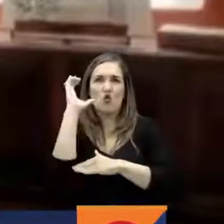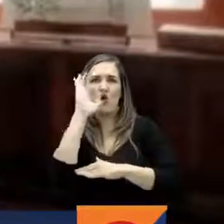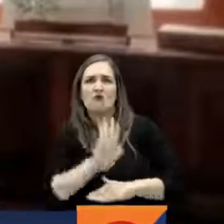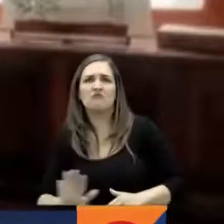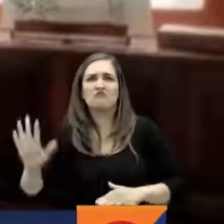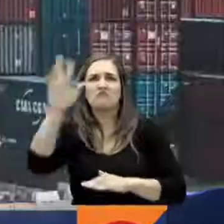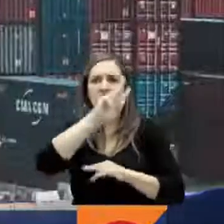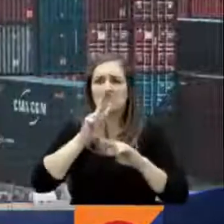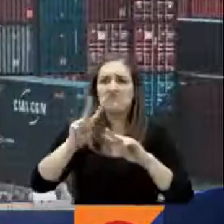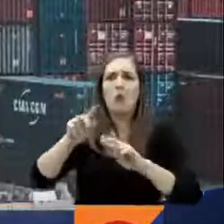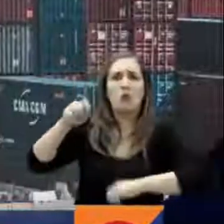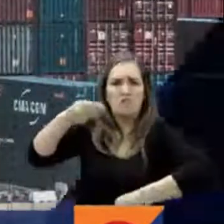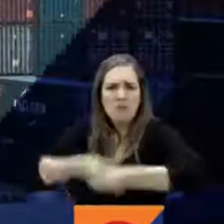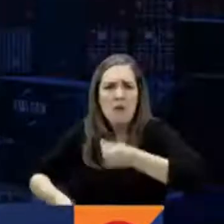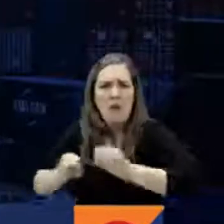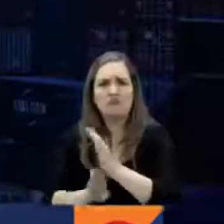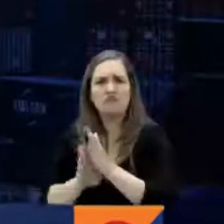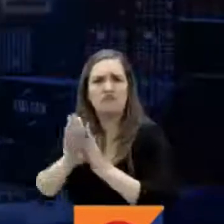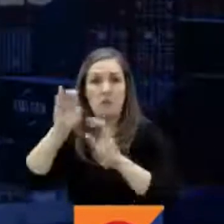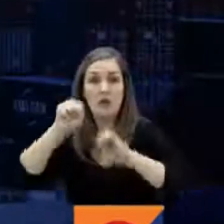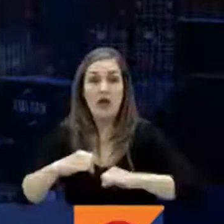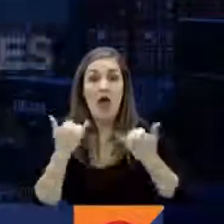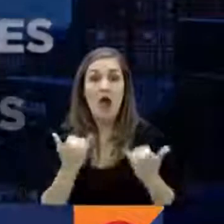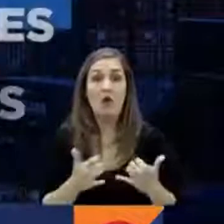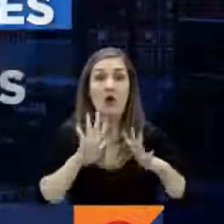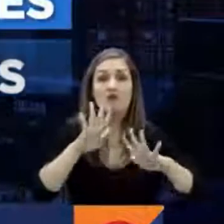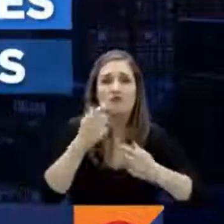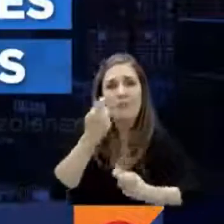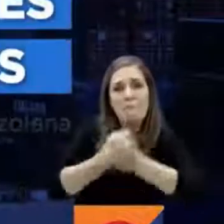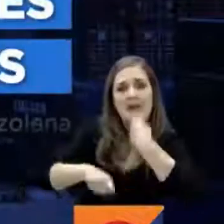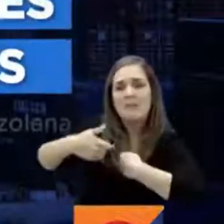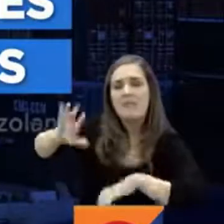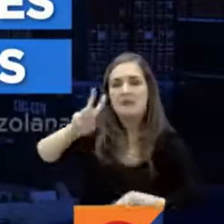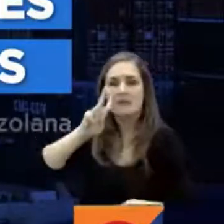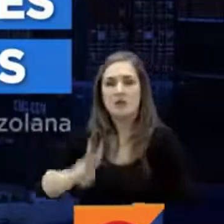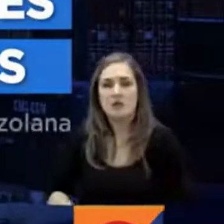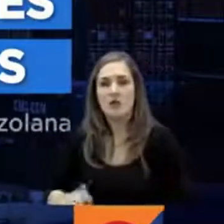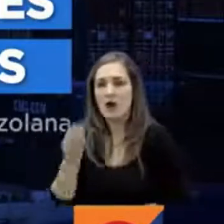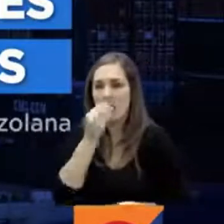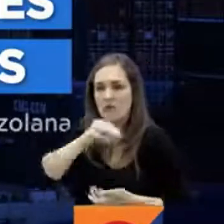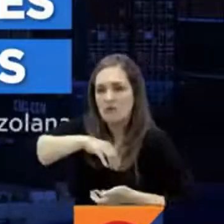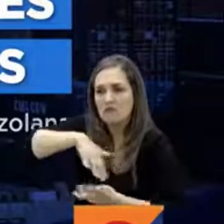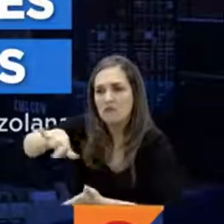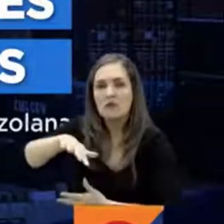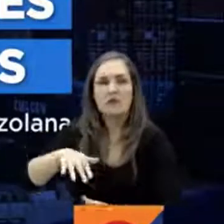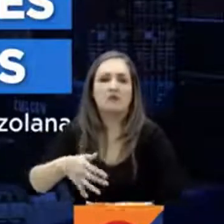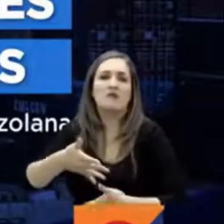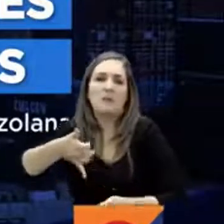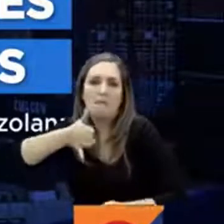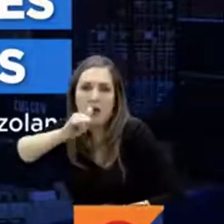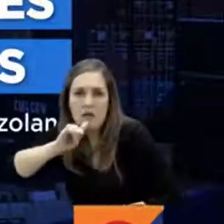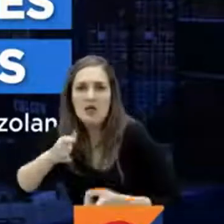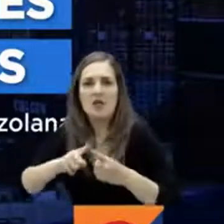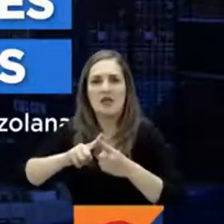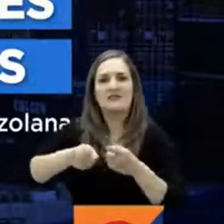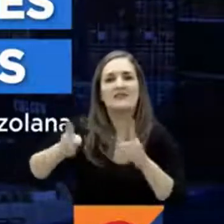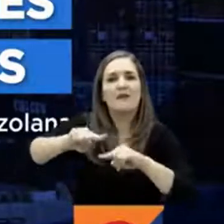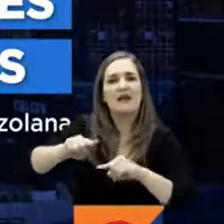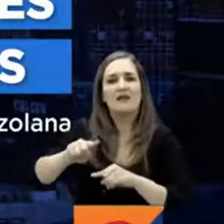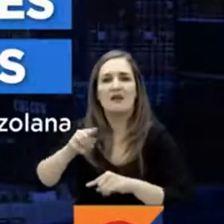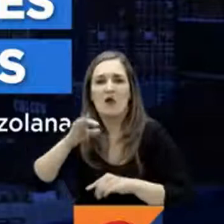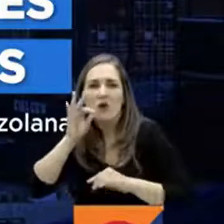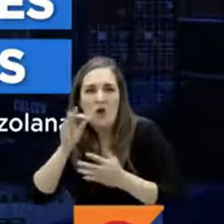2.500 millones de dólares. Actualmente los productos colombianos más vendidos a Venezuela son alimentos, bebidas y tabaco con 33 millones de